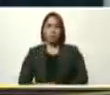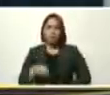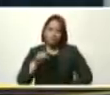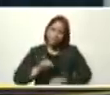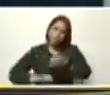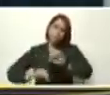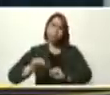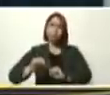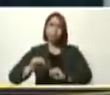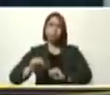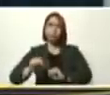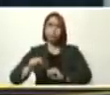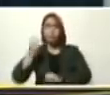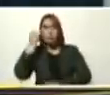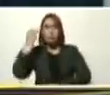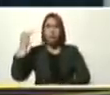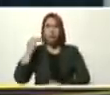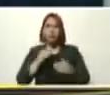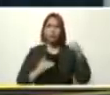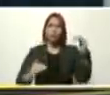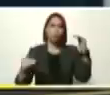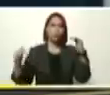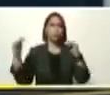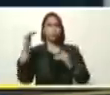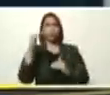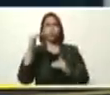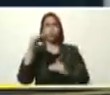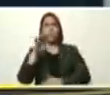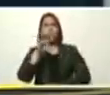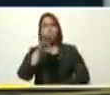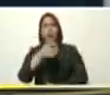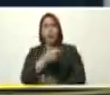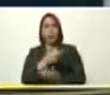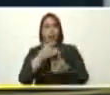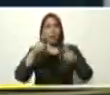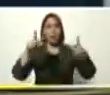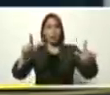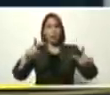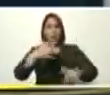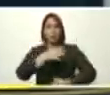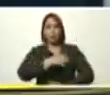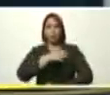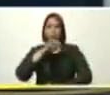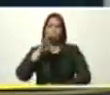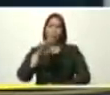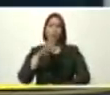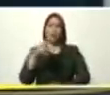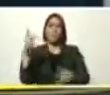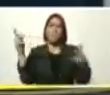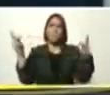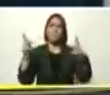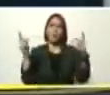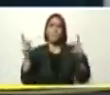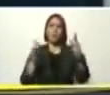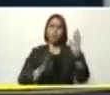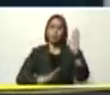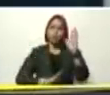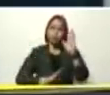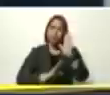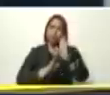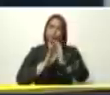defender el ideal supremo de una patria libre, soberana, próspera,